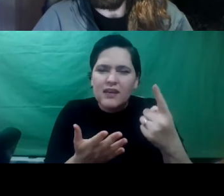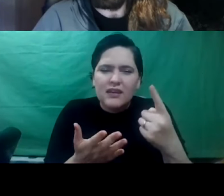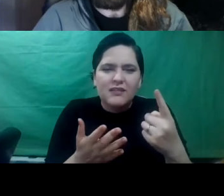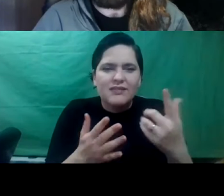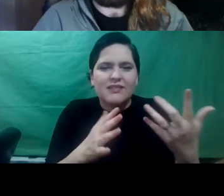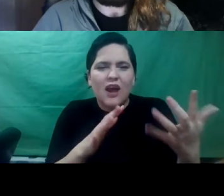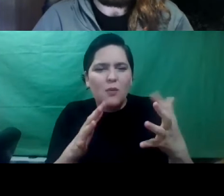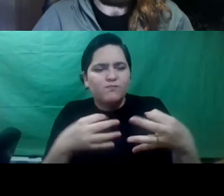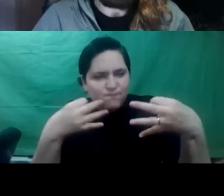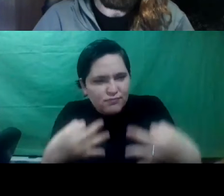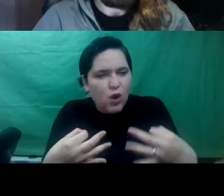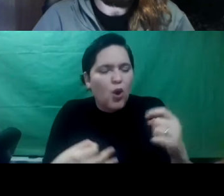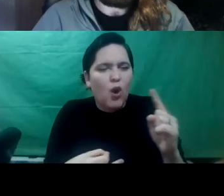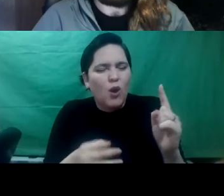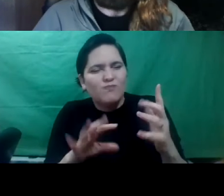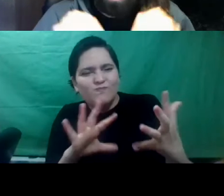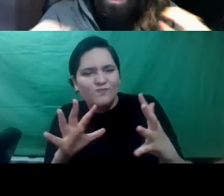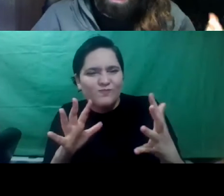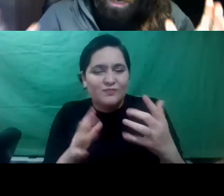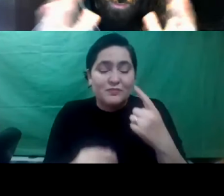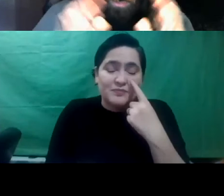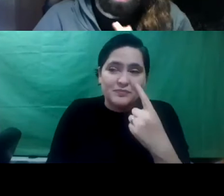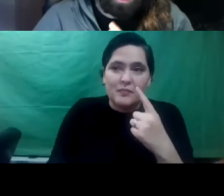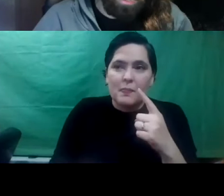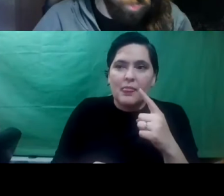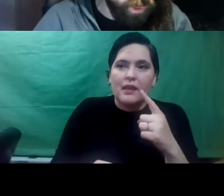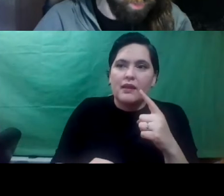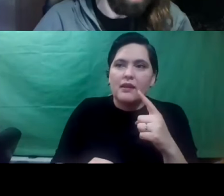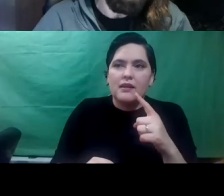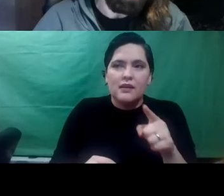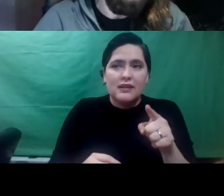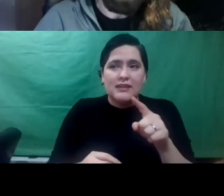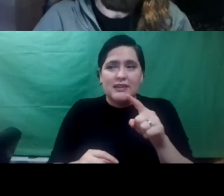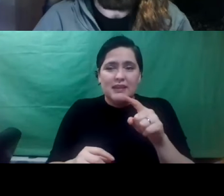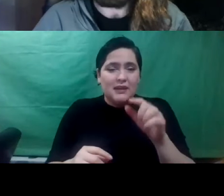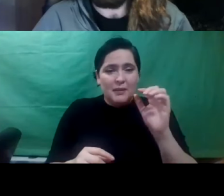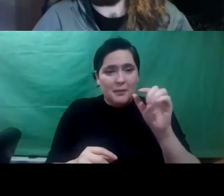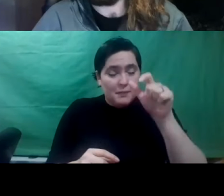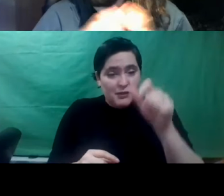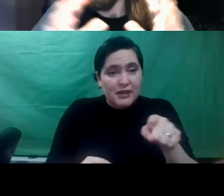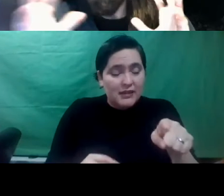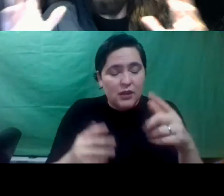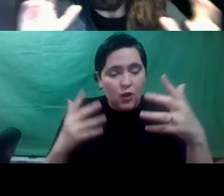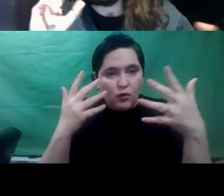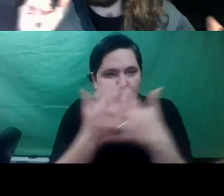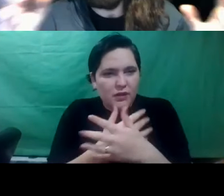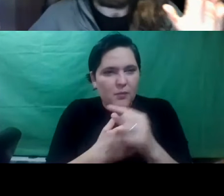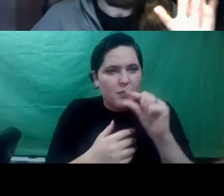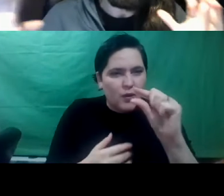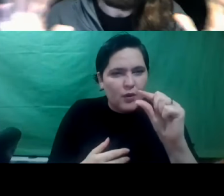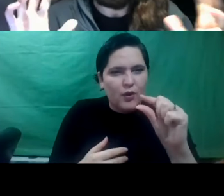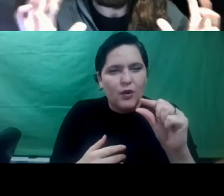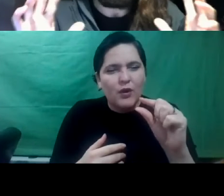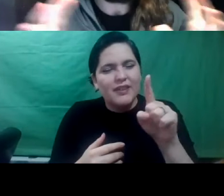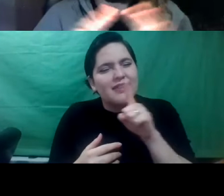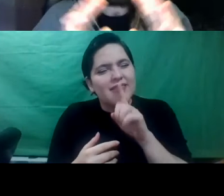que uno tiene sobre una variable. Entonces, Shannon define la entropía estadística, que no se confunda con la entropía termodinámica, si bien pueden conceptualmente tener